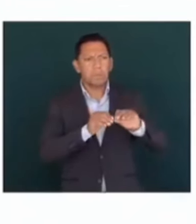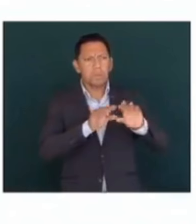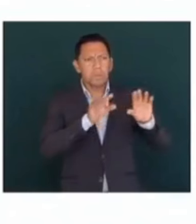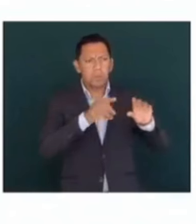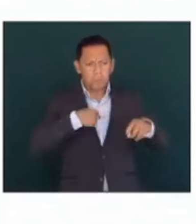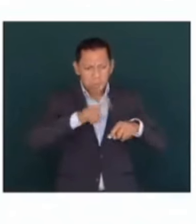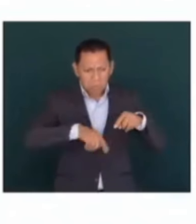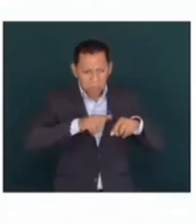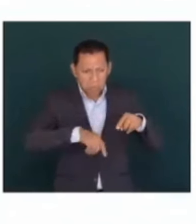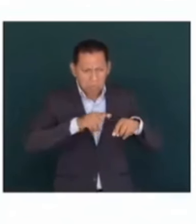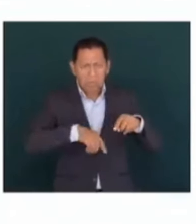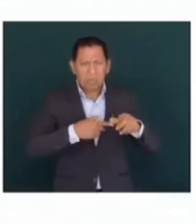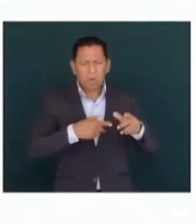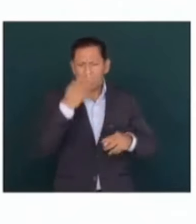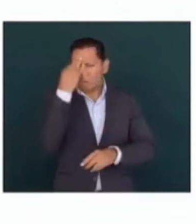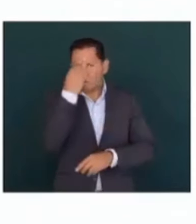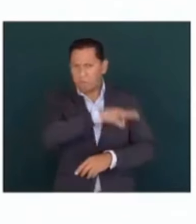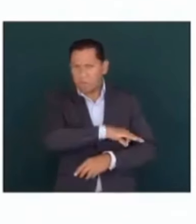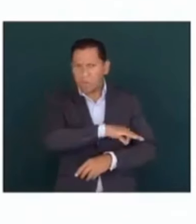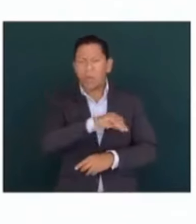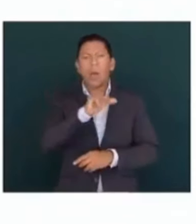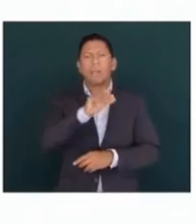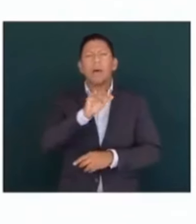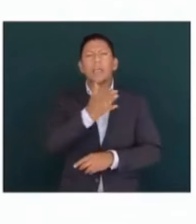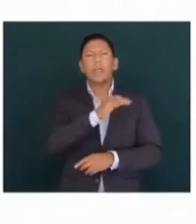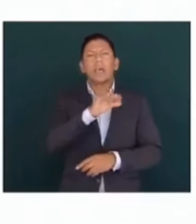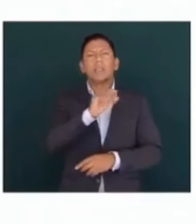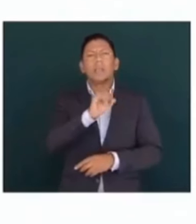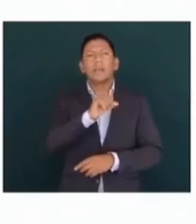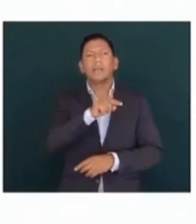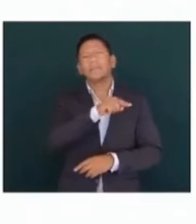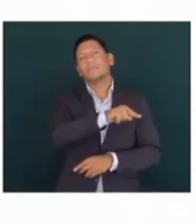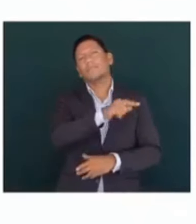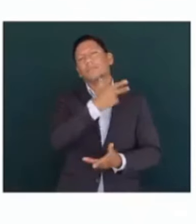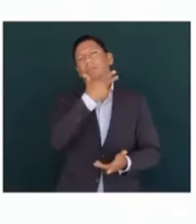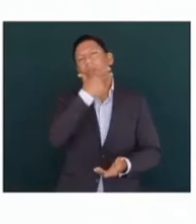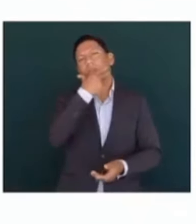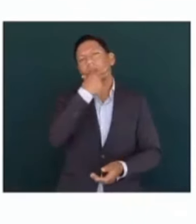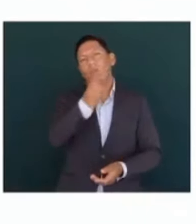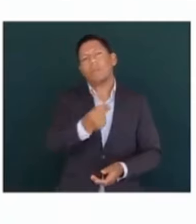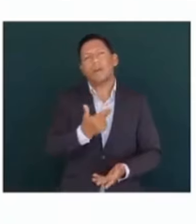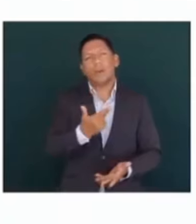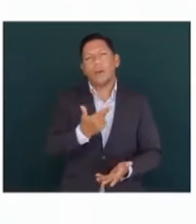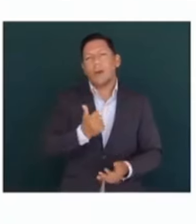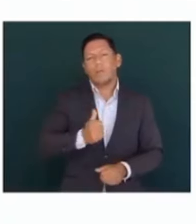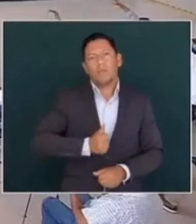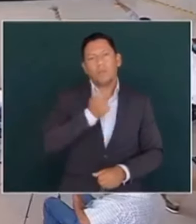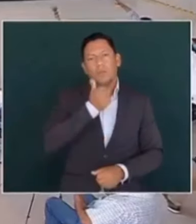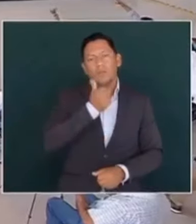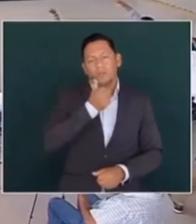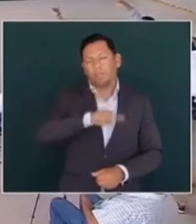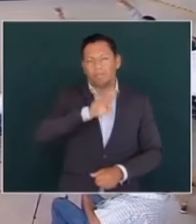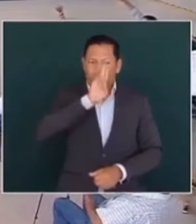contra de nosotros. Álvarez y Casa. Álvarez y Casa. No, pues ese es un farsante. Con todo